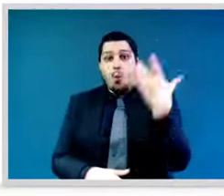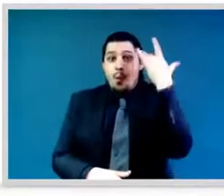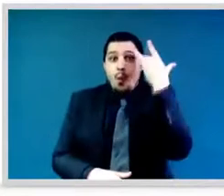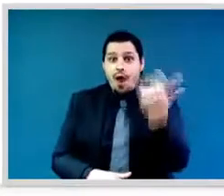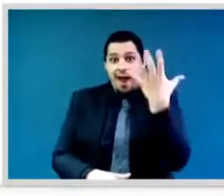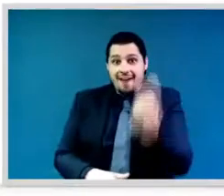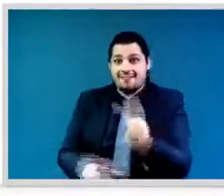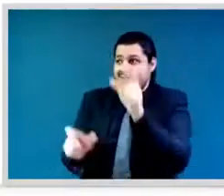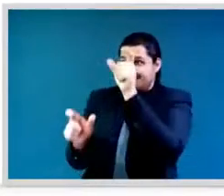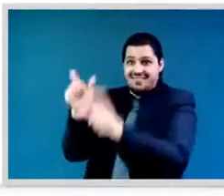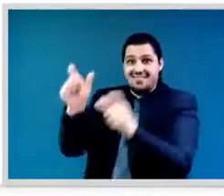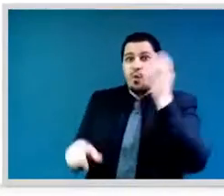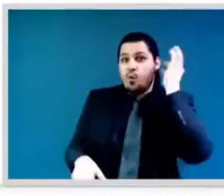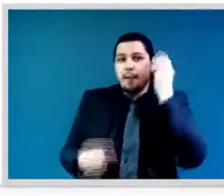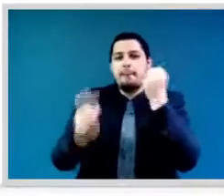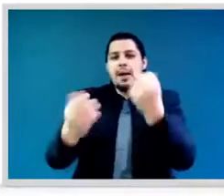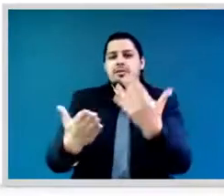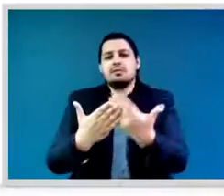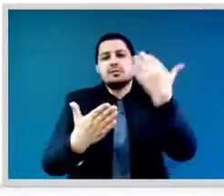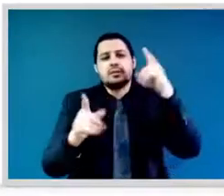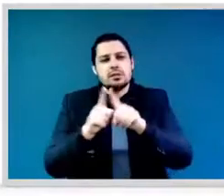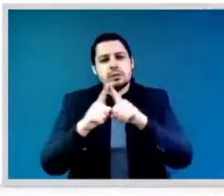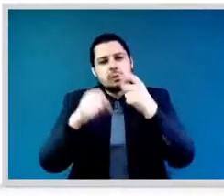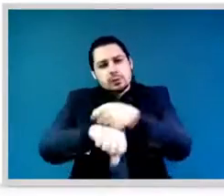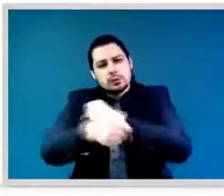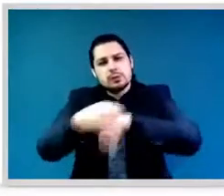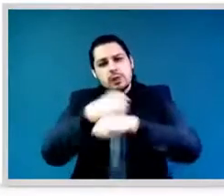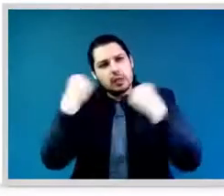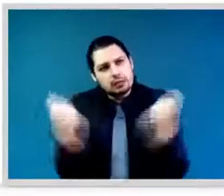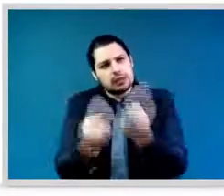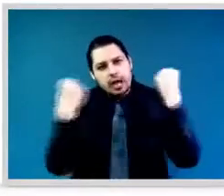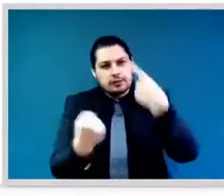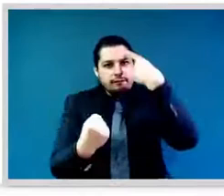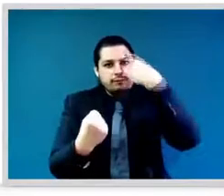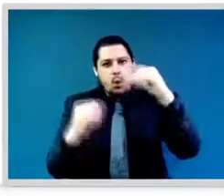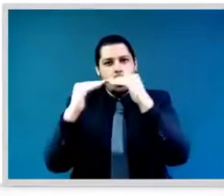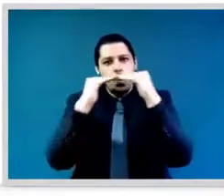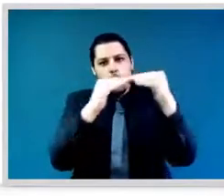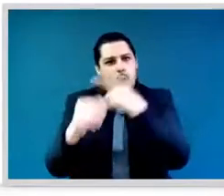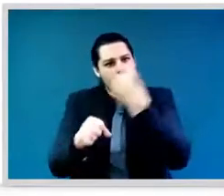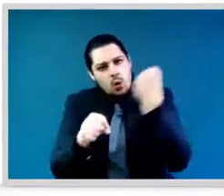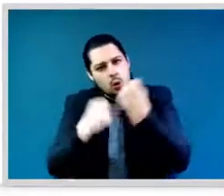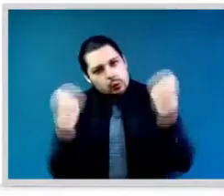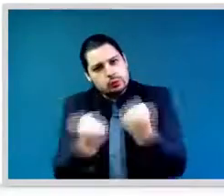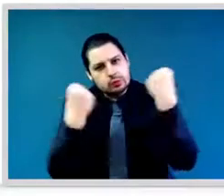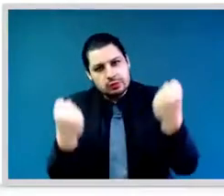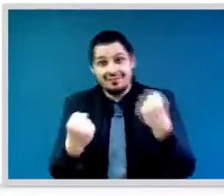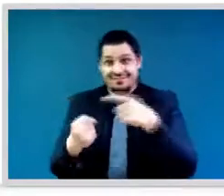género en los lugares de decisión, tenemos que entender y hacer visible